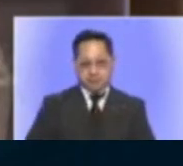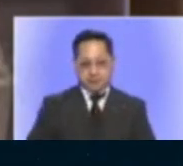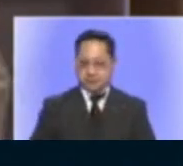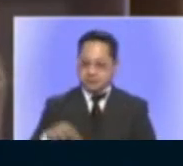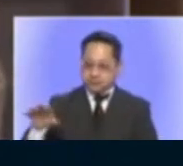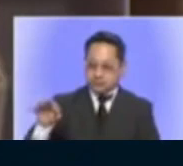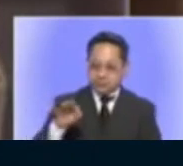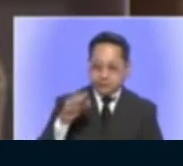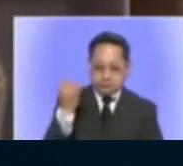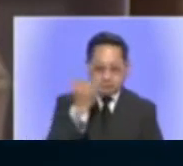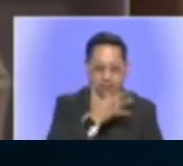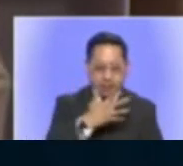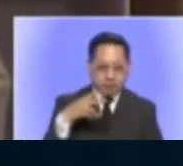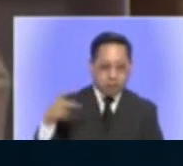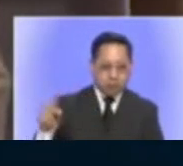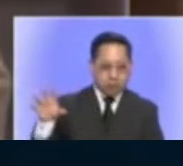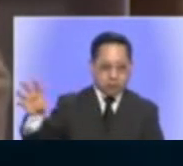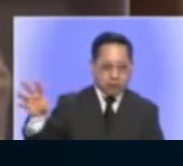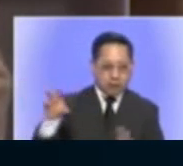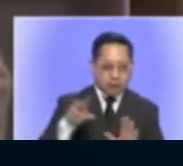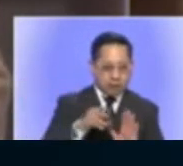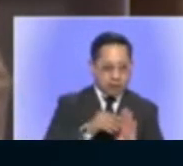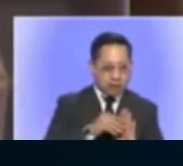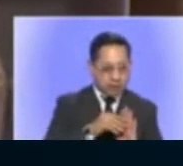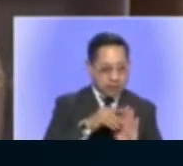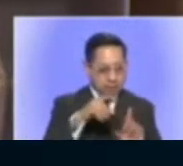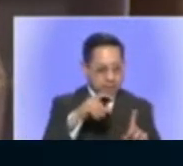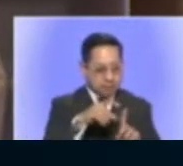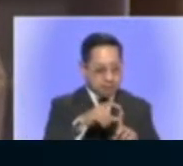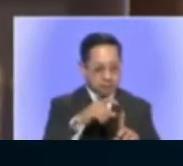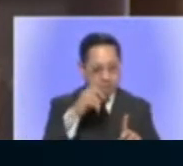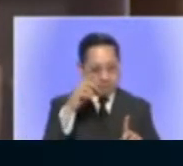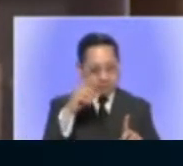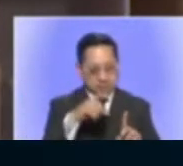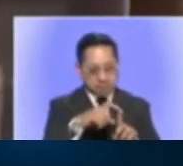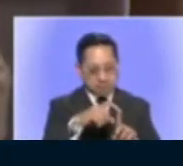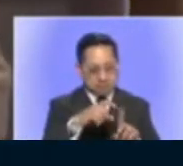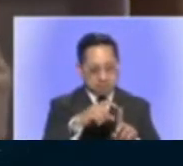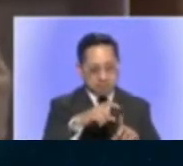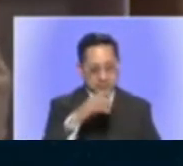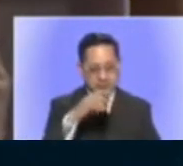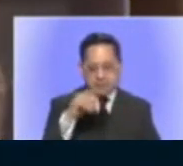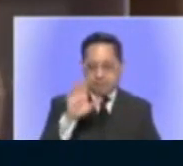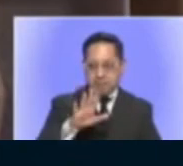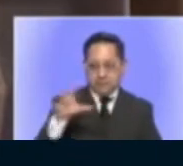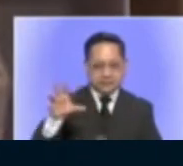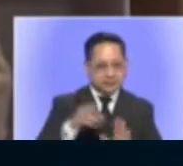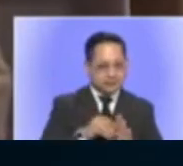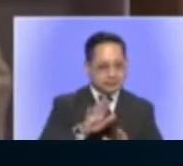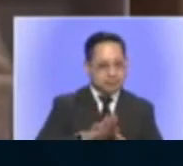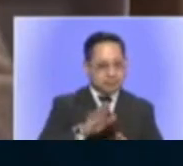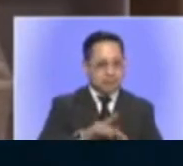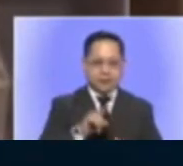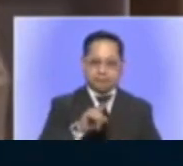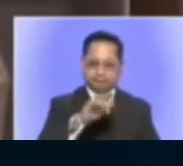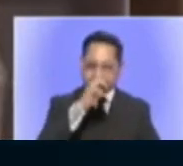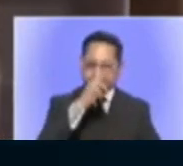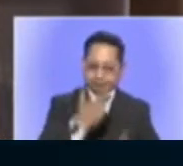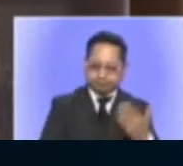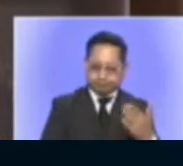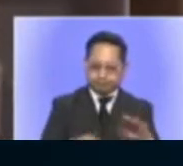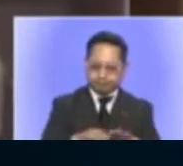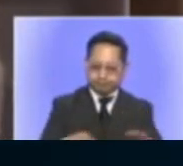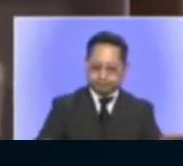de la República en la propaganda partidista vulnera los principios de equidad y neutralidad en la